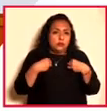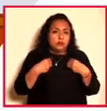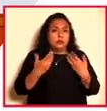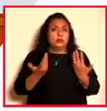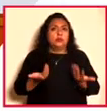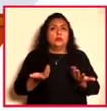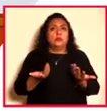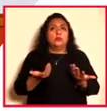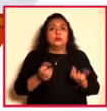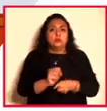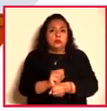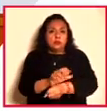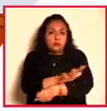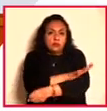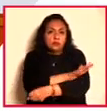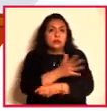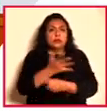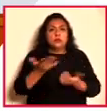emociones,